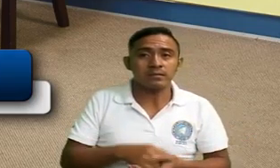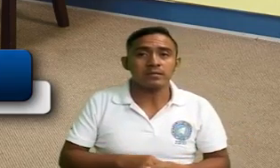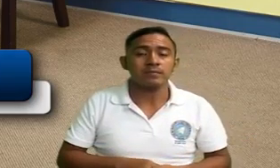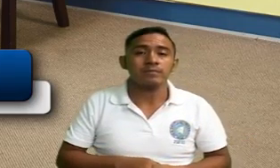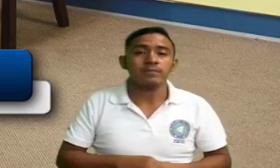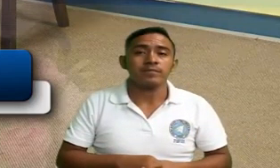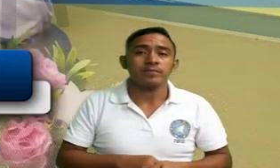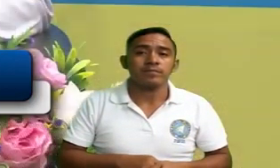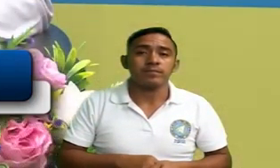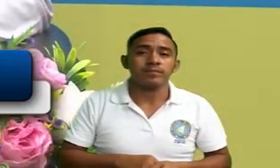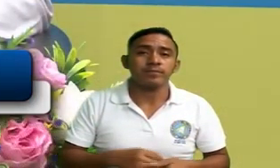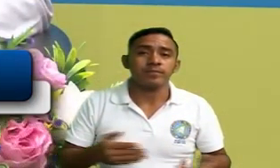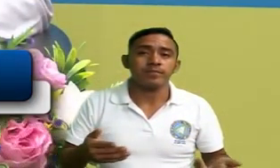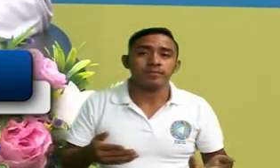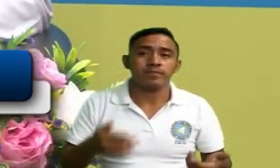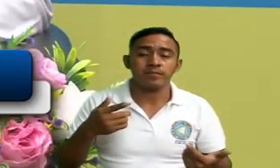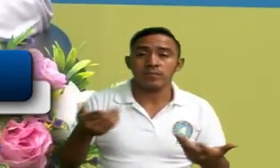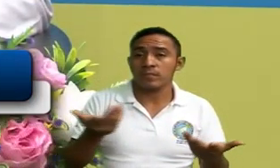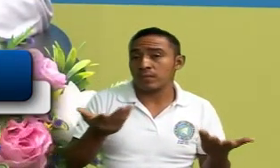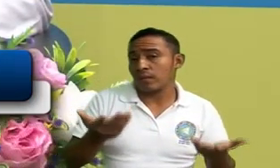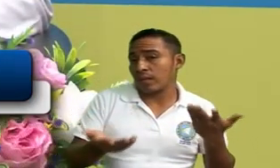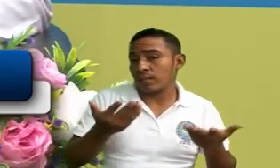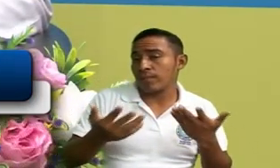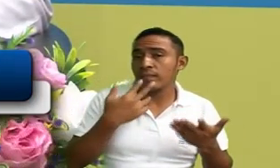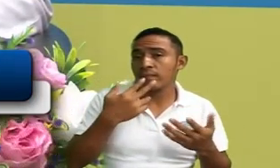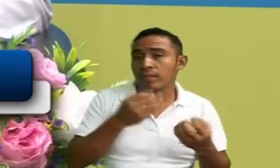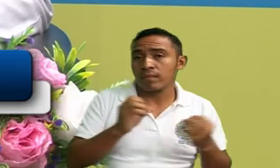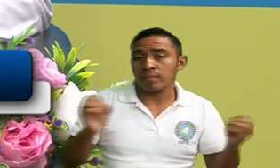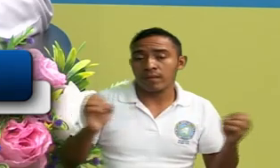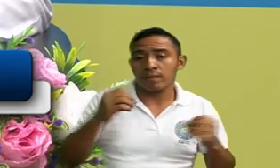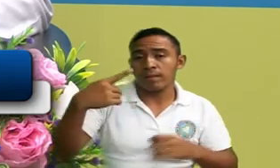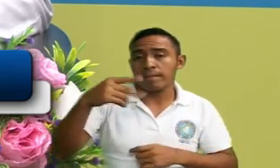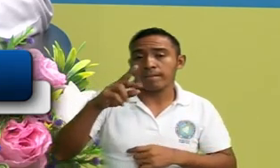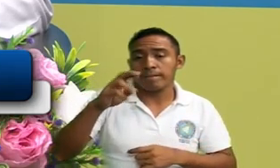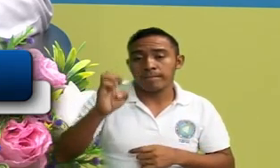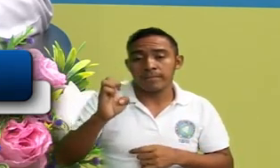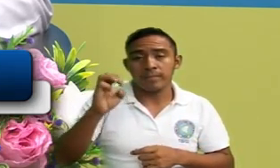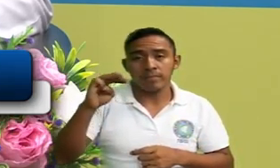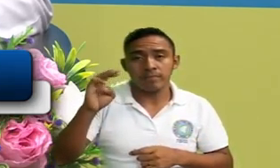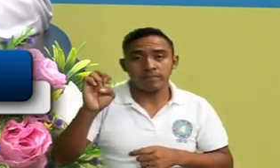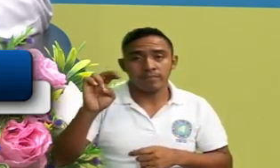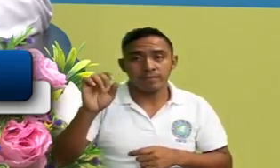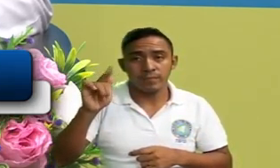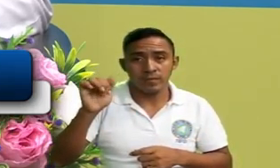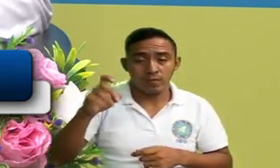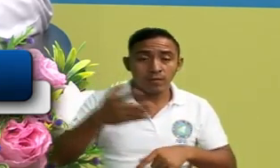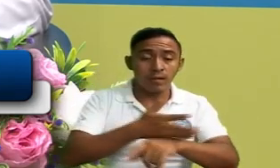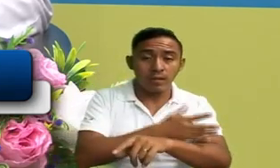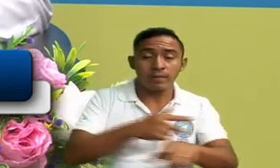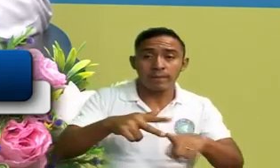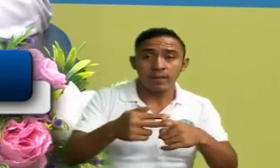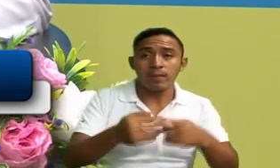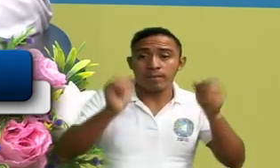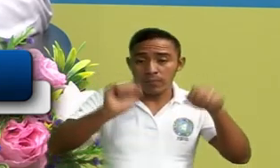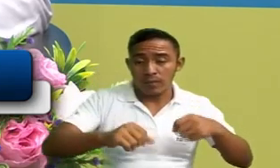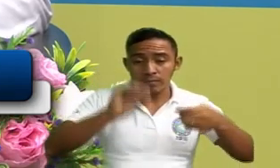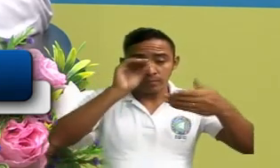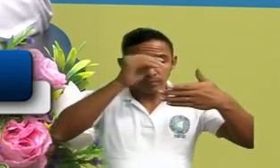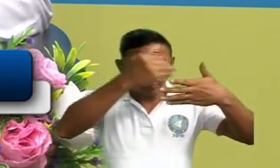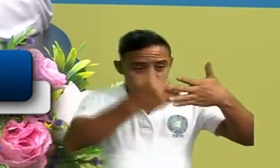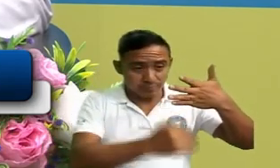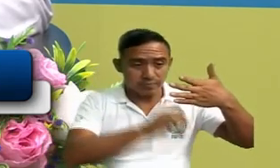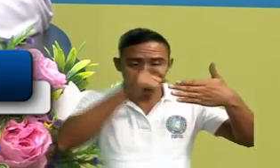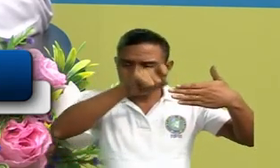tenga un síndrome premenstrual. Acordémonos que hay diferentes criterios, hablábamos al inicio, para hacer el diagnóstico,